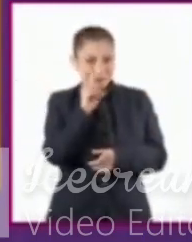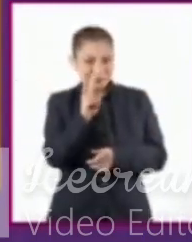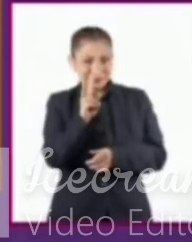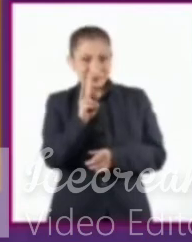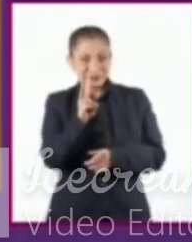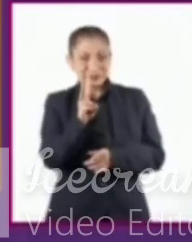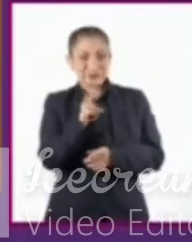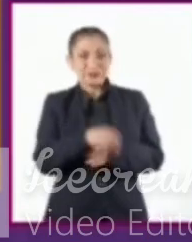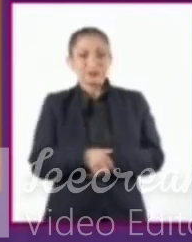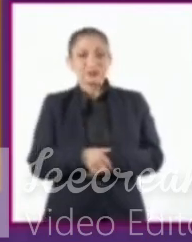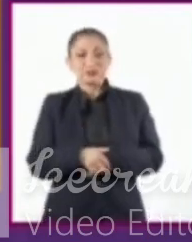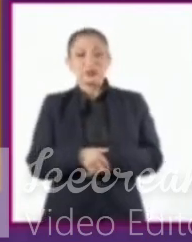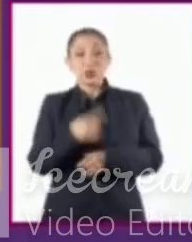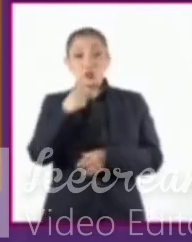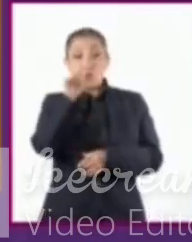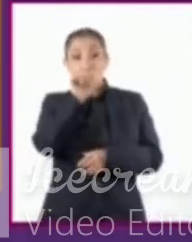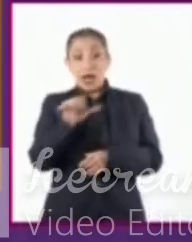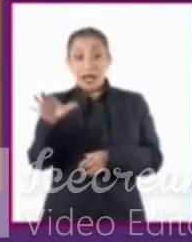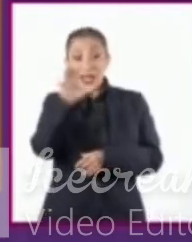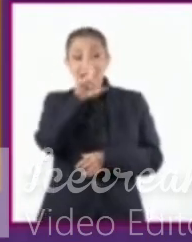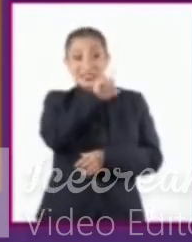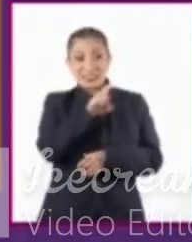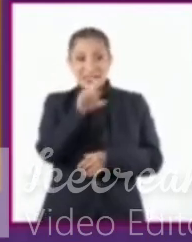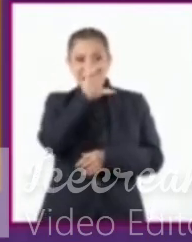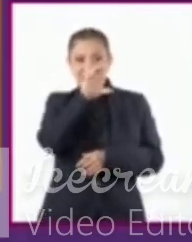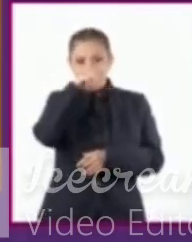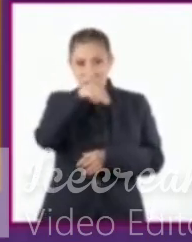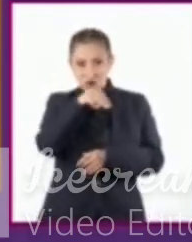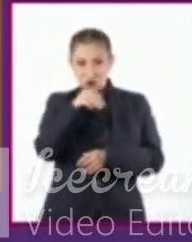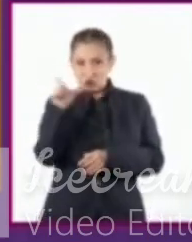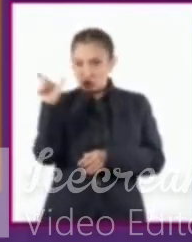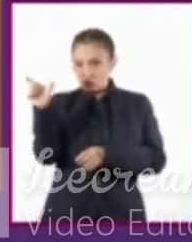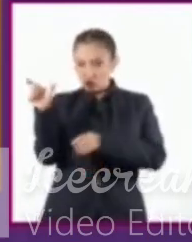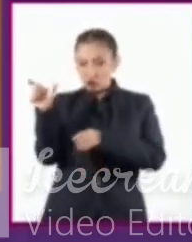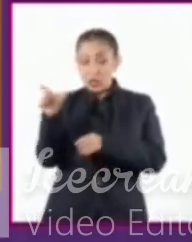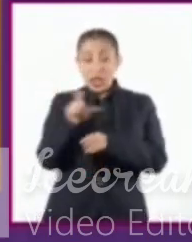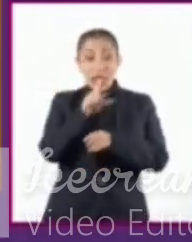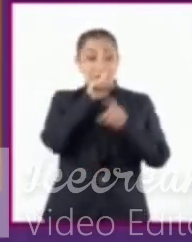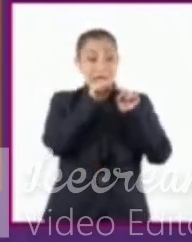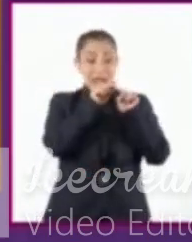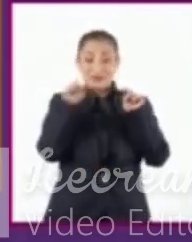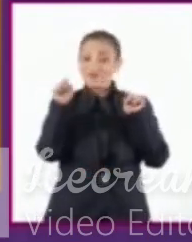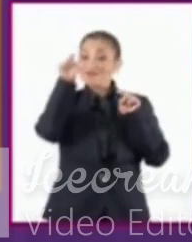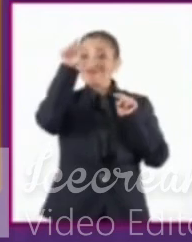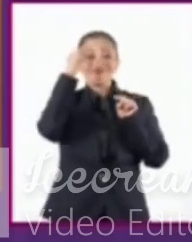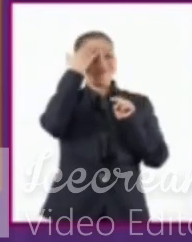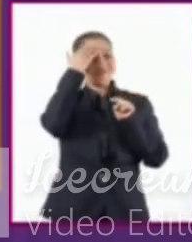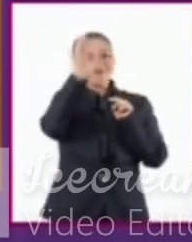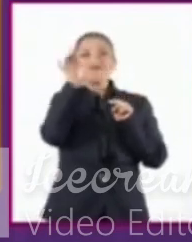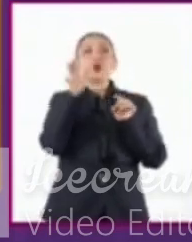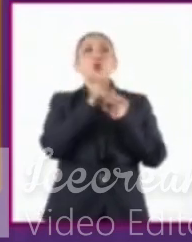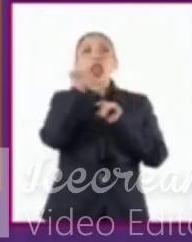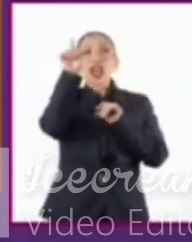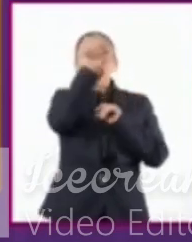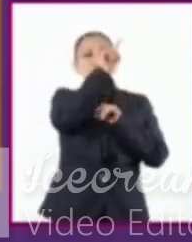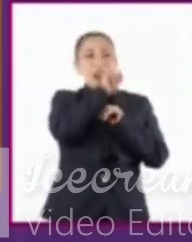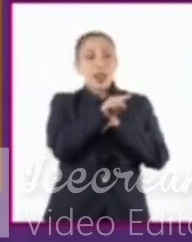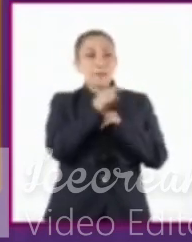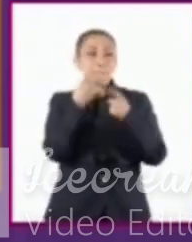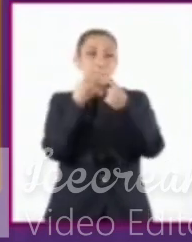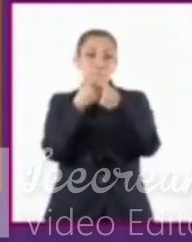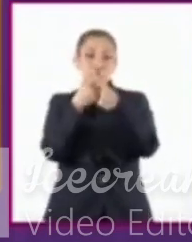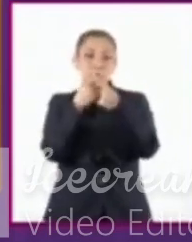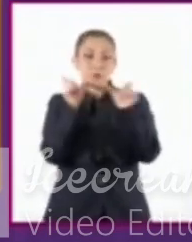cuenta, tu área es de 100 centímetros cuadrados. Tus lados, como no los conoces, es una